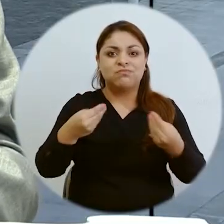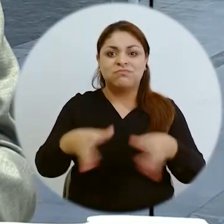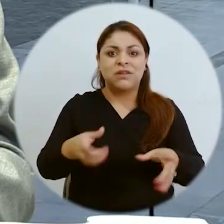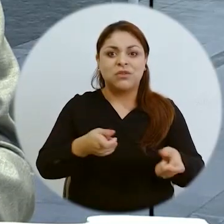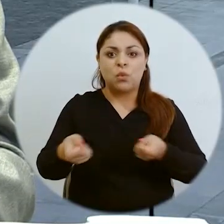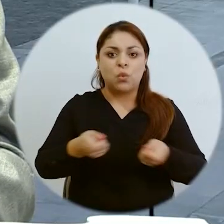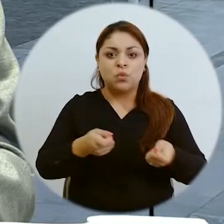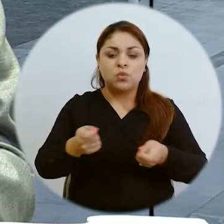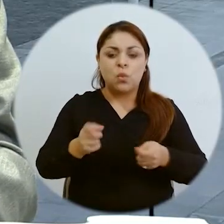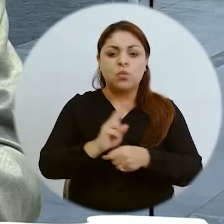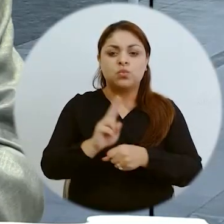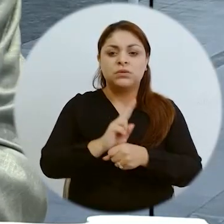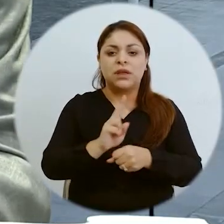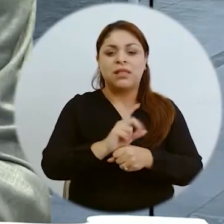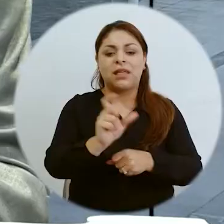de